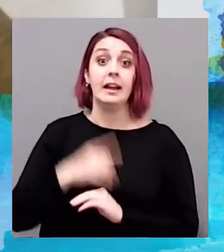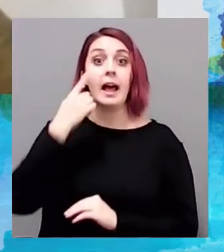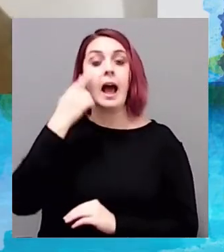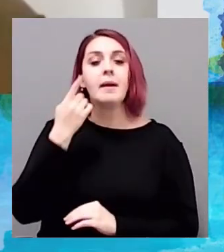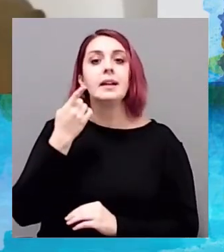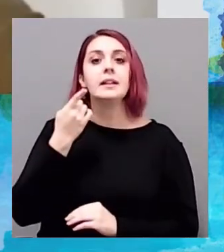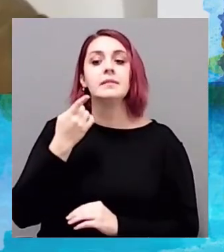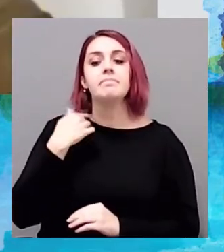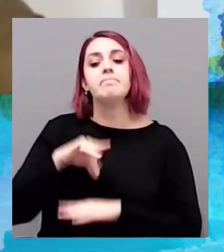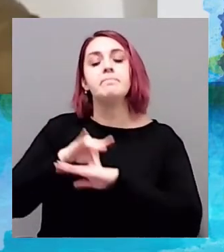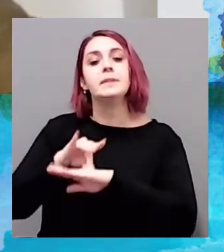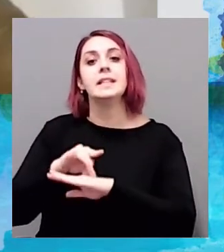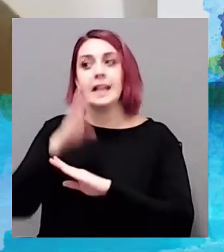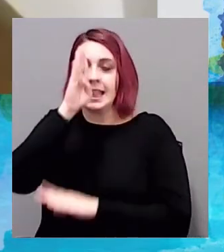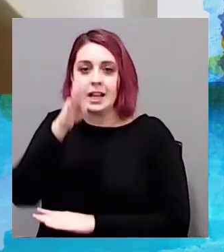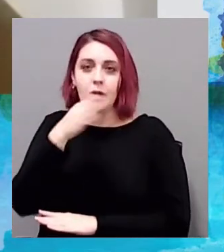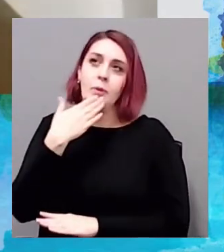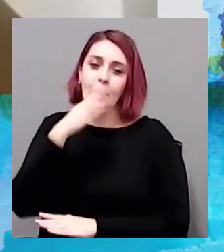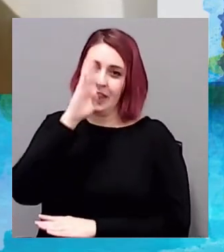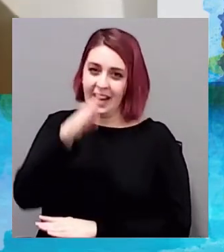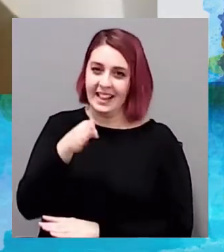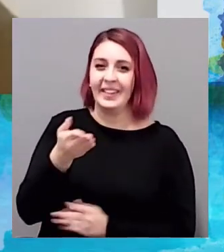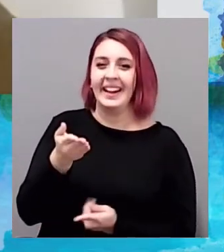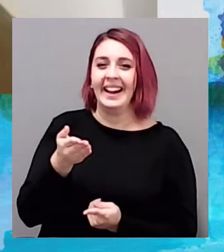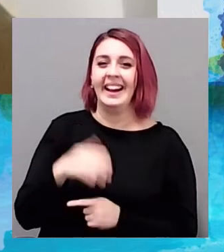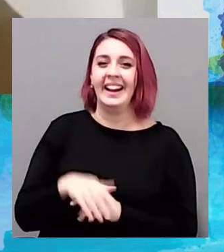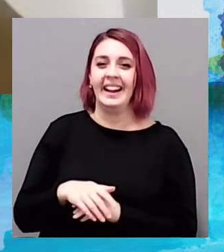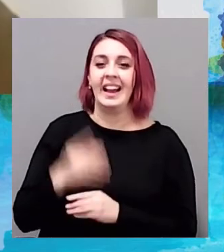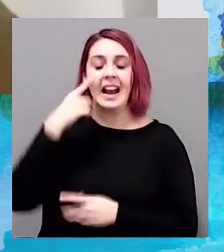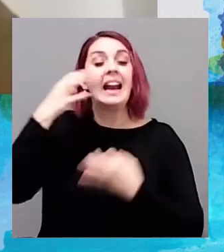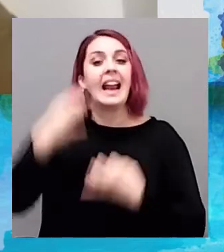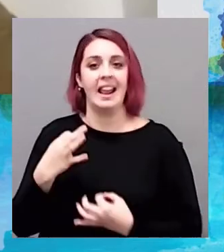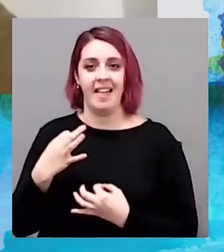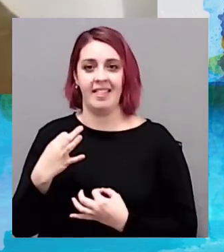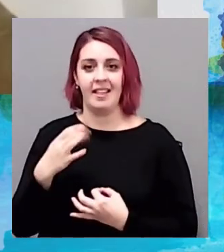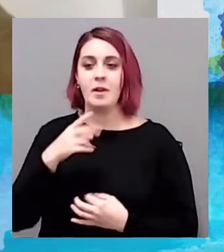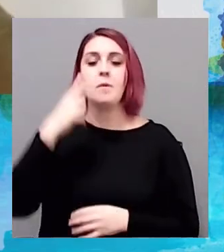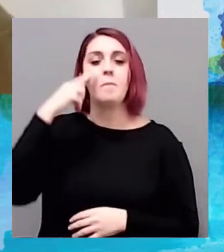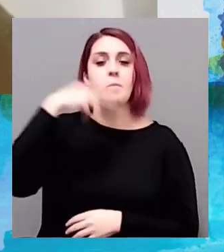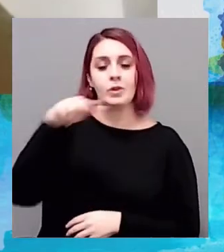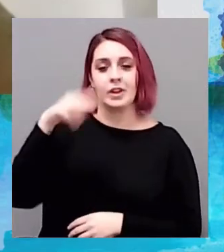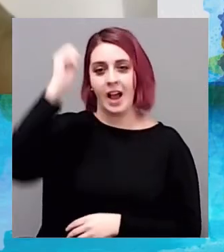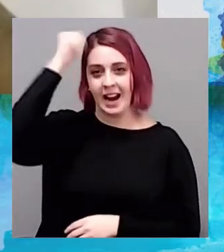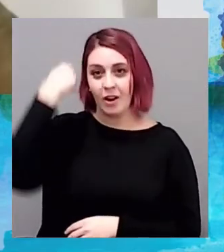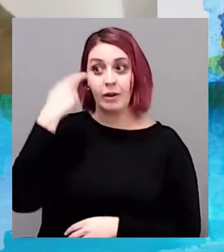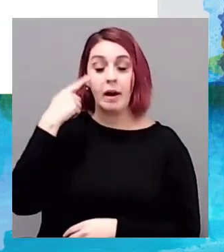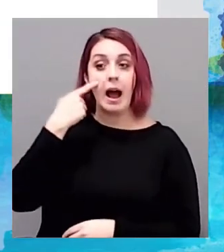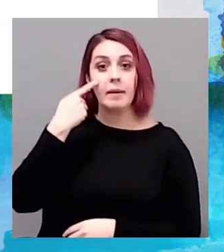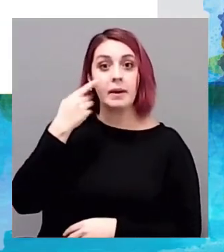una visita en directo, bueno, en directo no, en realidad, en el Museo Arqueológico. Si podemos ver el vídeo.